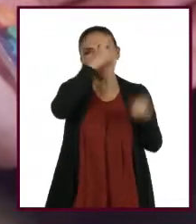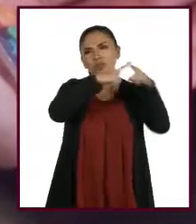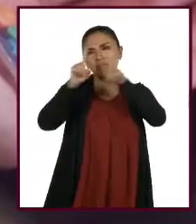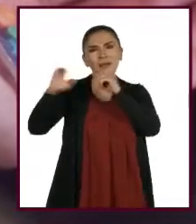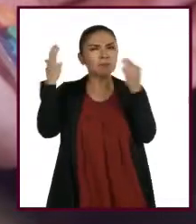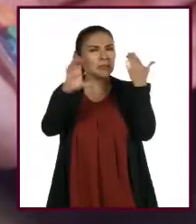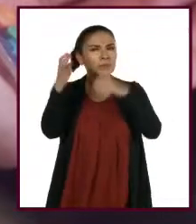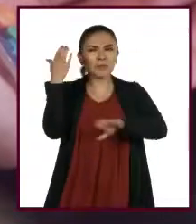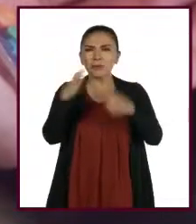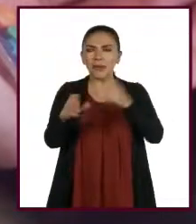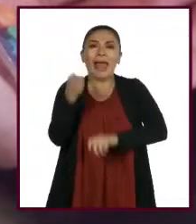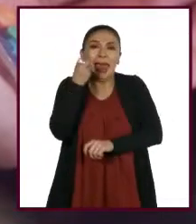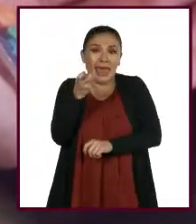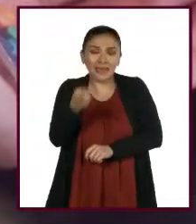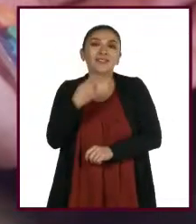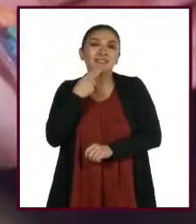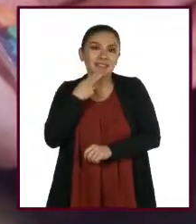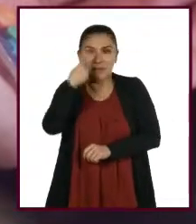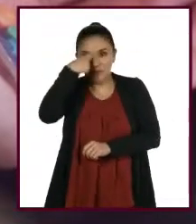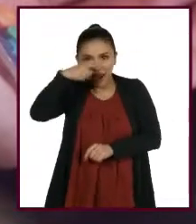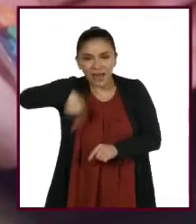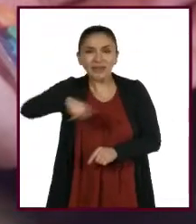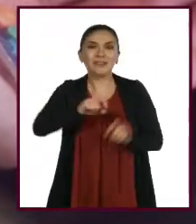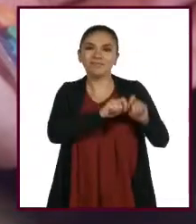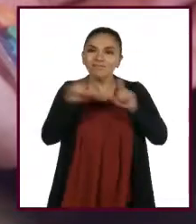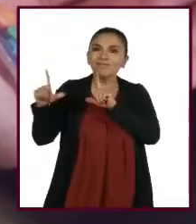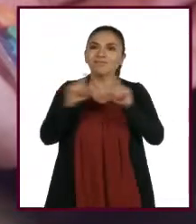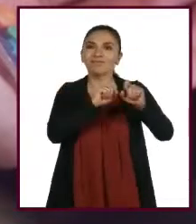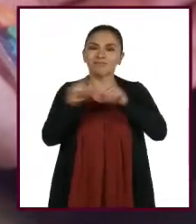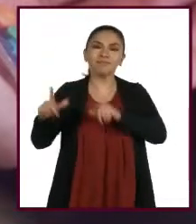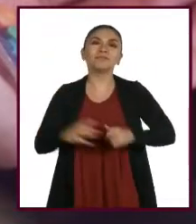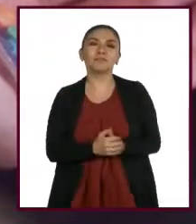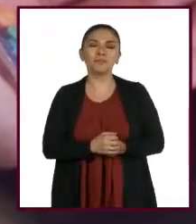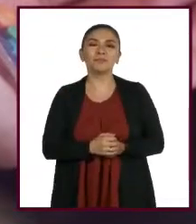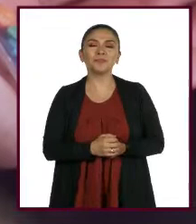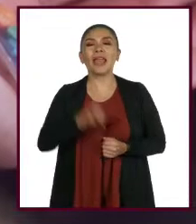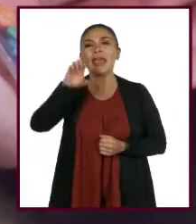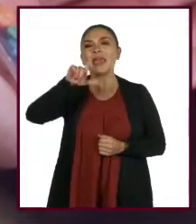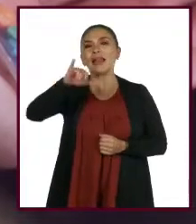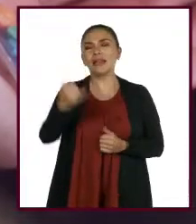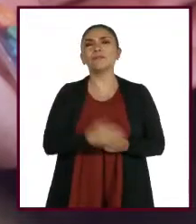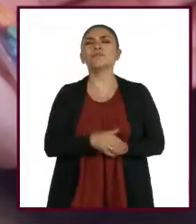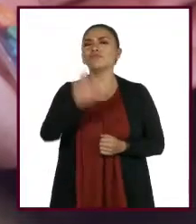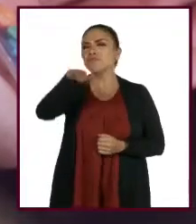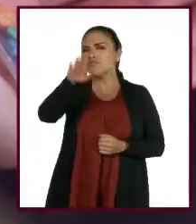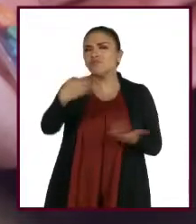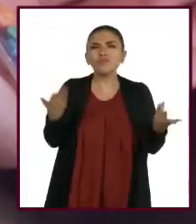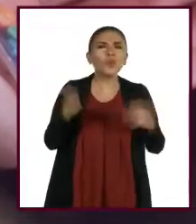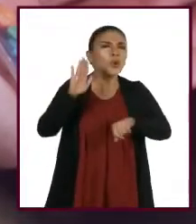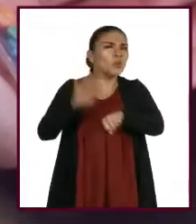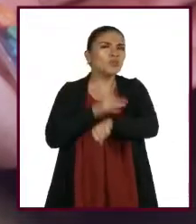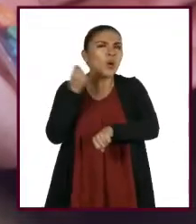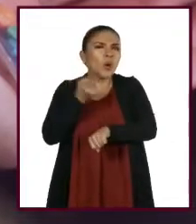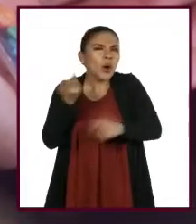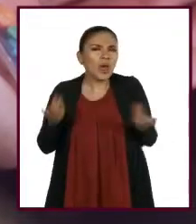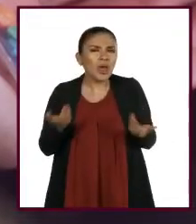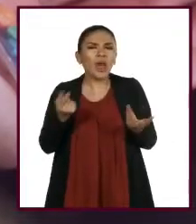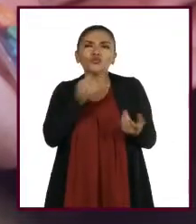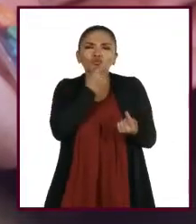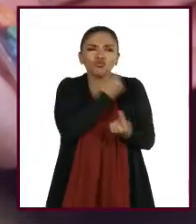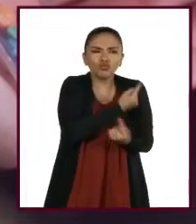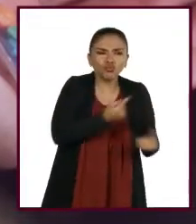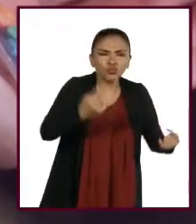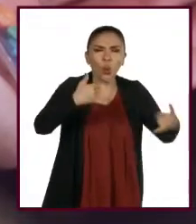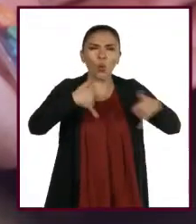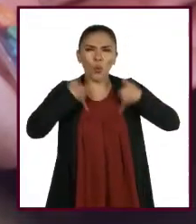sus inquietudes. De eso se trata todas nuestras transmisiones. Tenemos aquí, L. Pérez, ¿hay alguna causa de que las